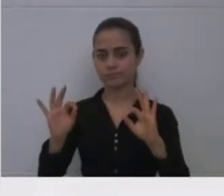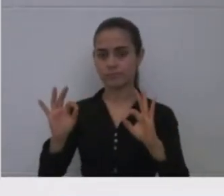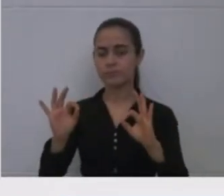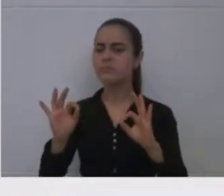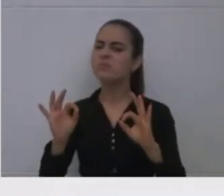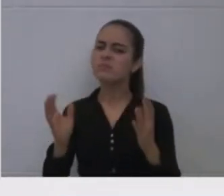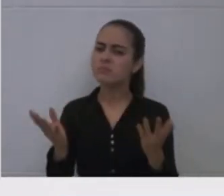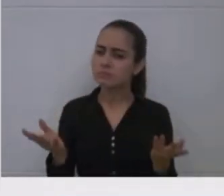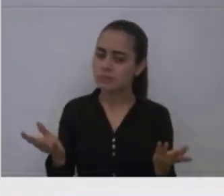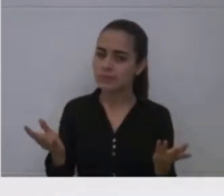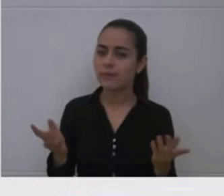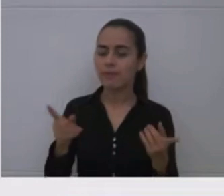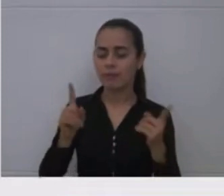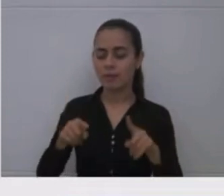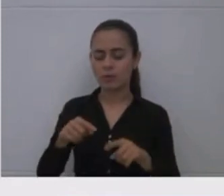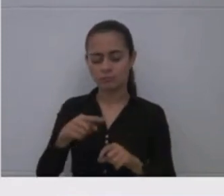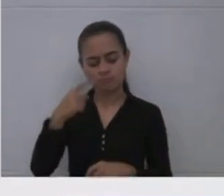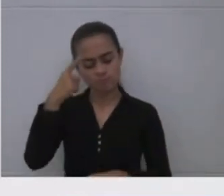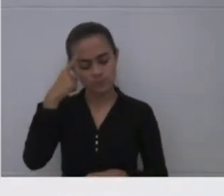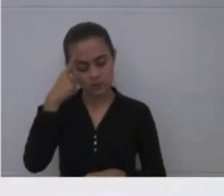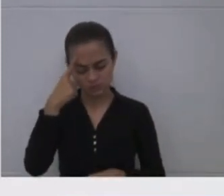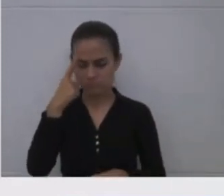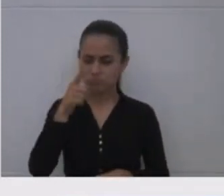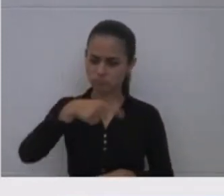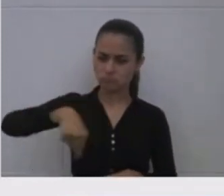estoy convencido de que el Consejo de Medellín